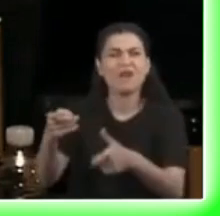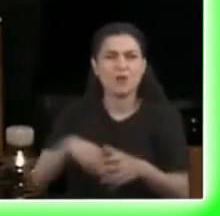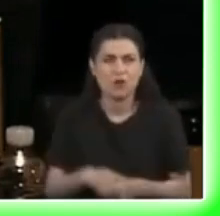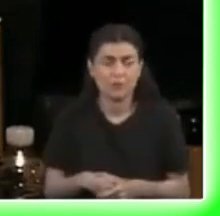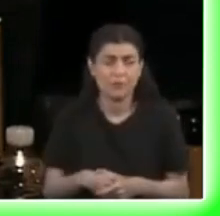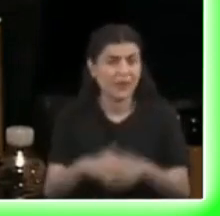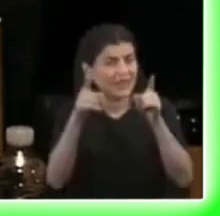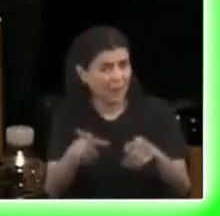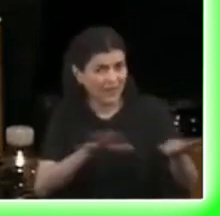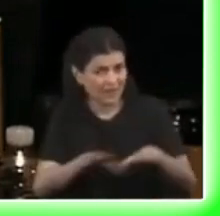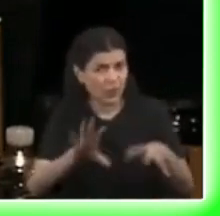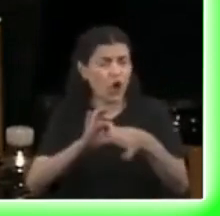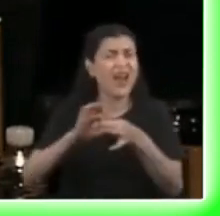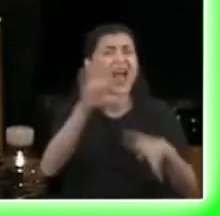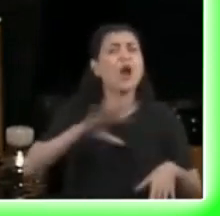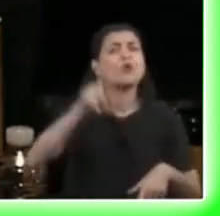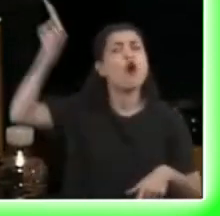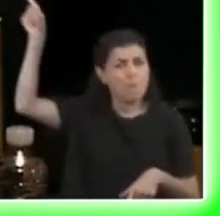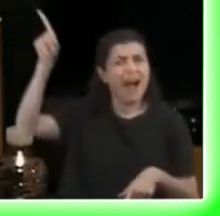Europeo.